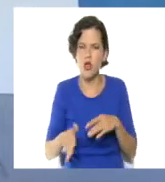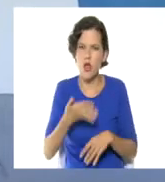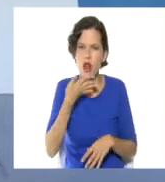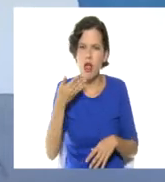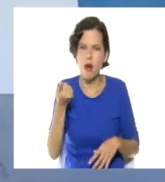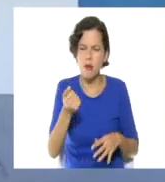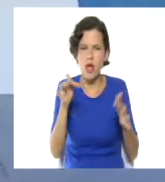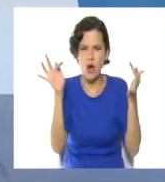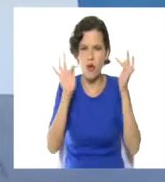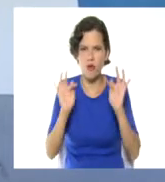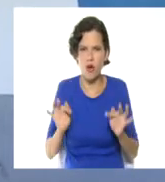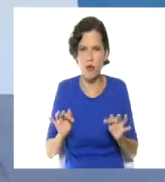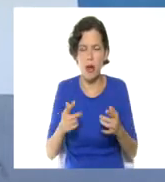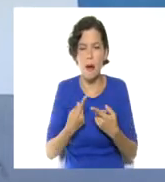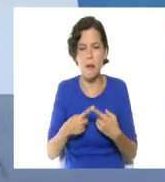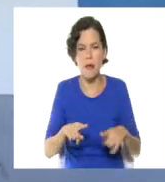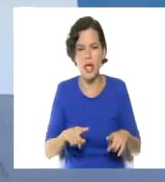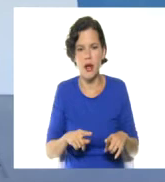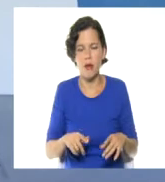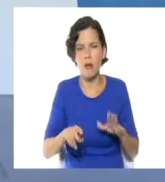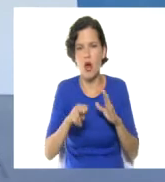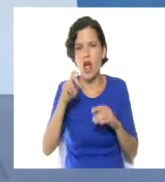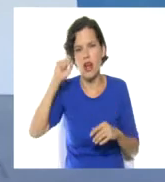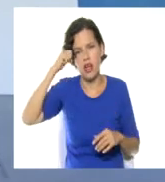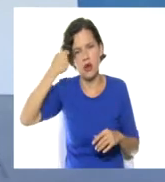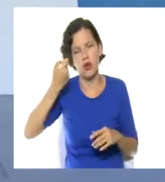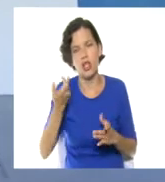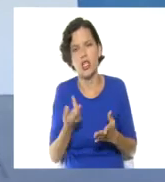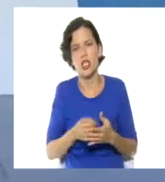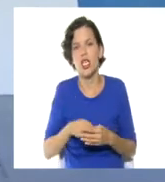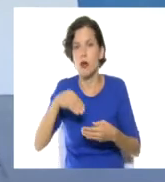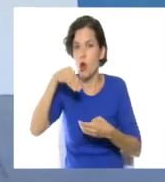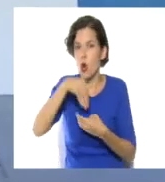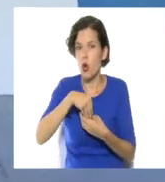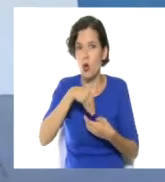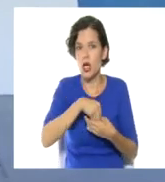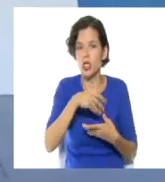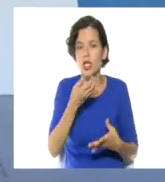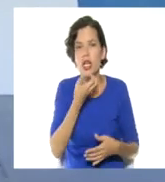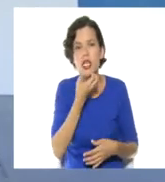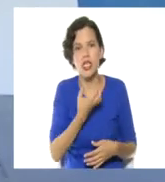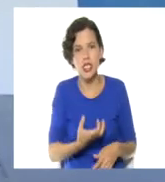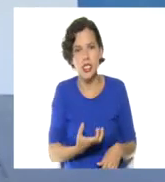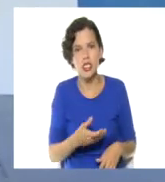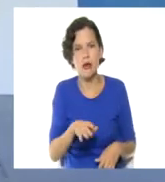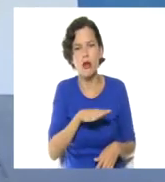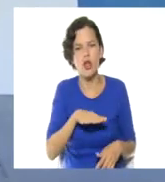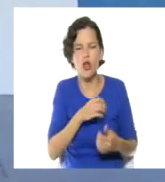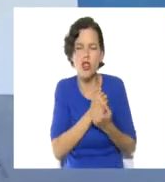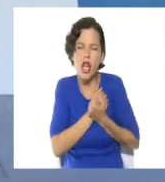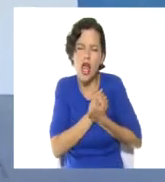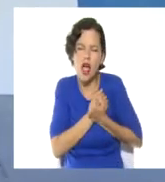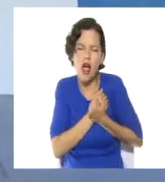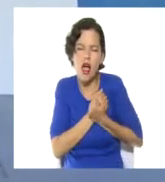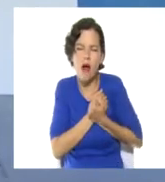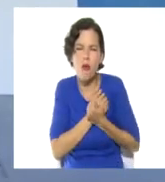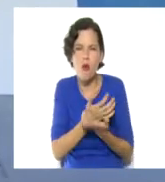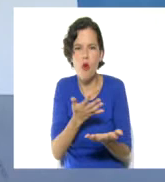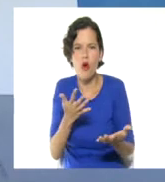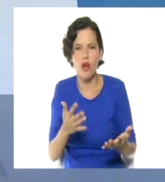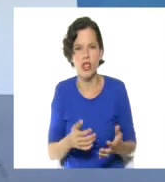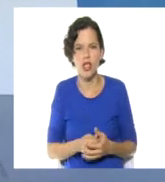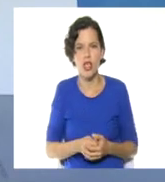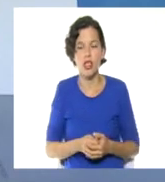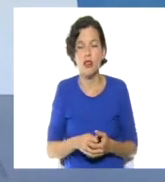manera. Pero vamos a recordarles que estamos en tiempos de diciembre, donde el amor y el afecto